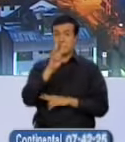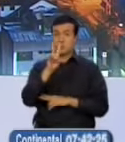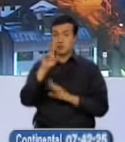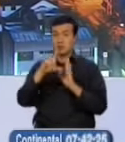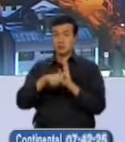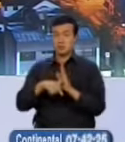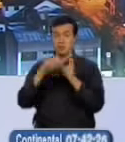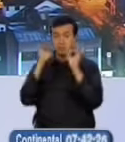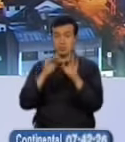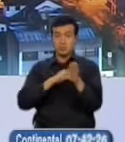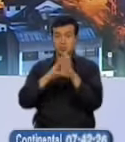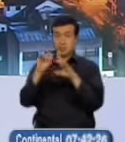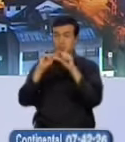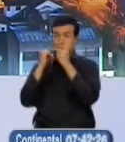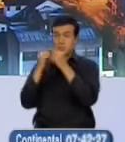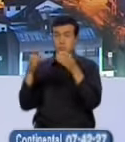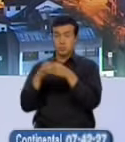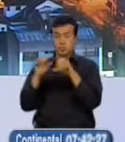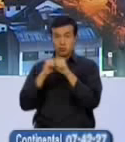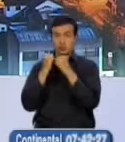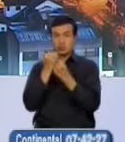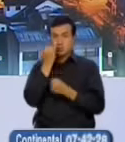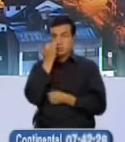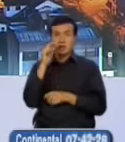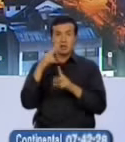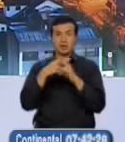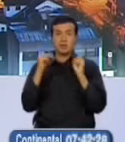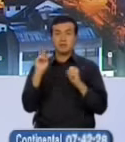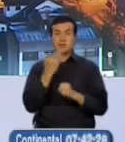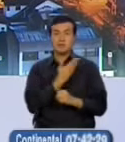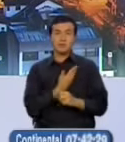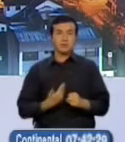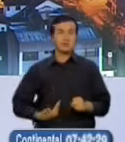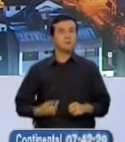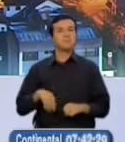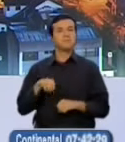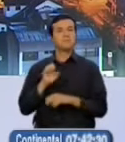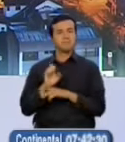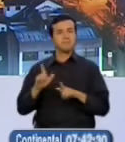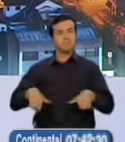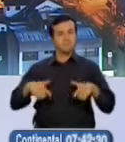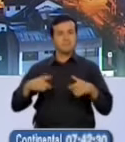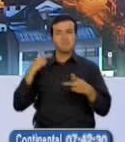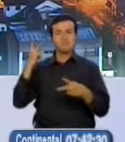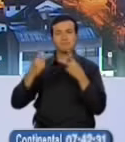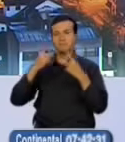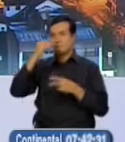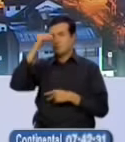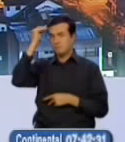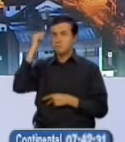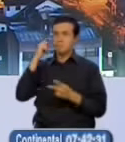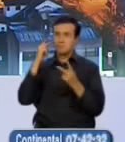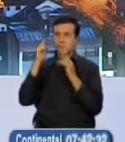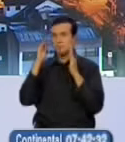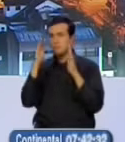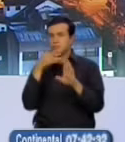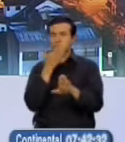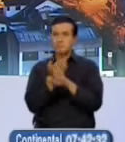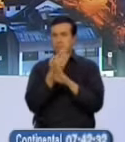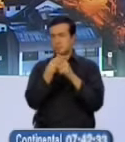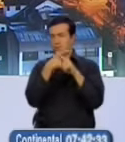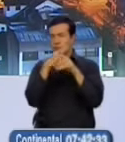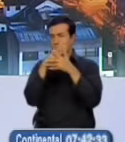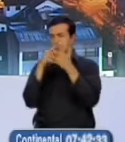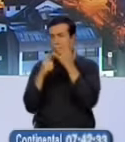7:42 y por invitación de agrupaciones sociales e indígenas, el ex vicepresidente de la República, Lenín Moreno, visitó Riobamba. Allí escuchó los planteamientos de